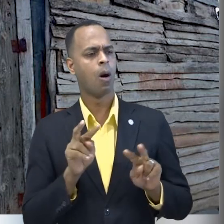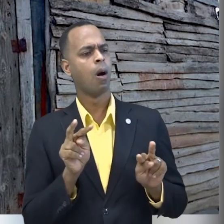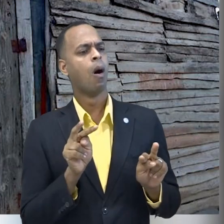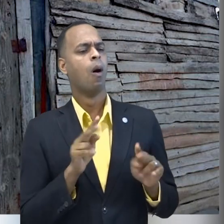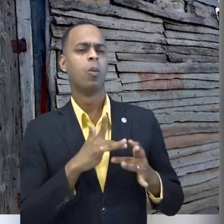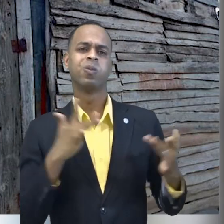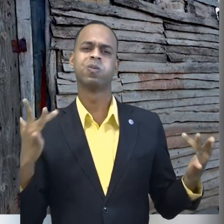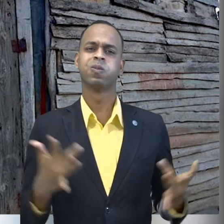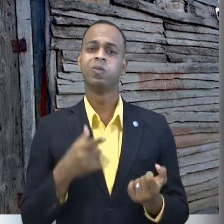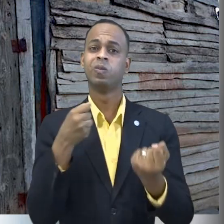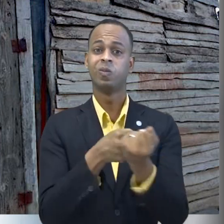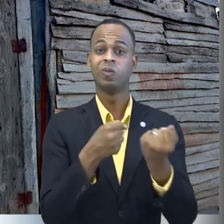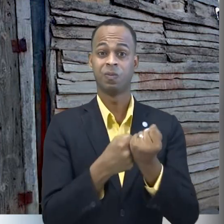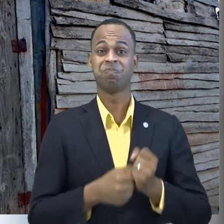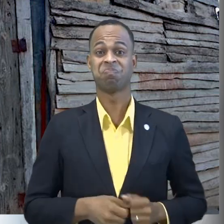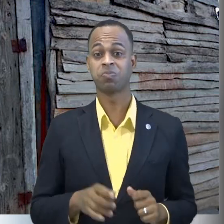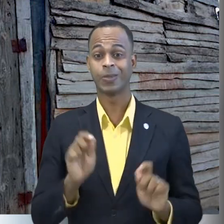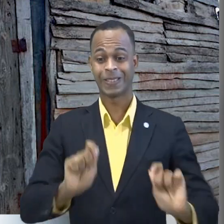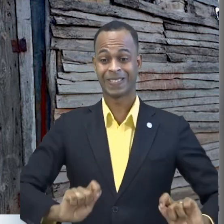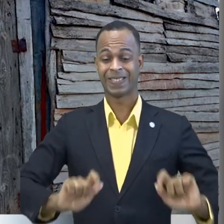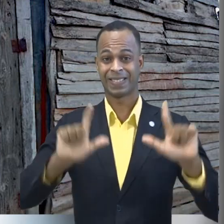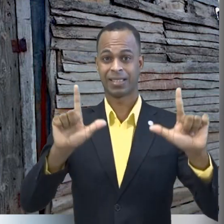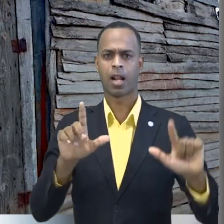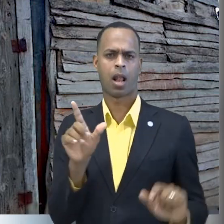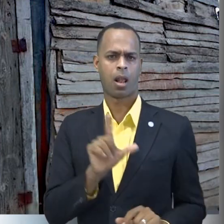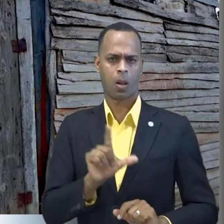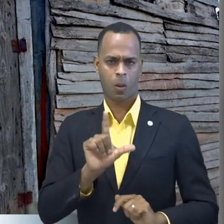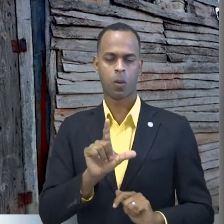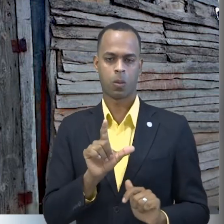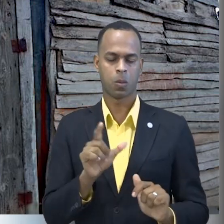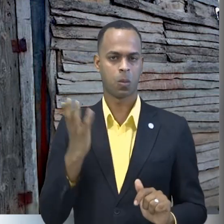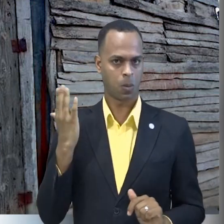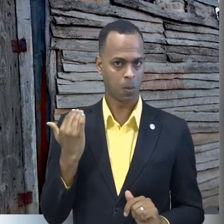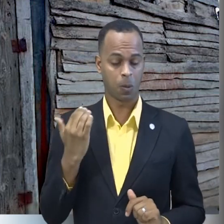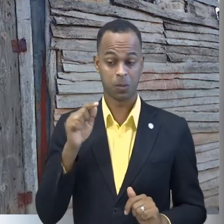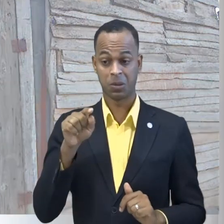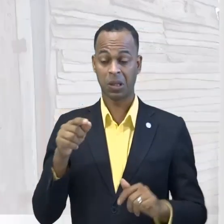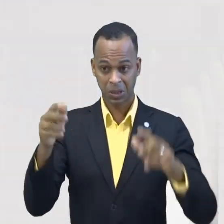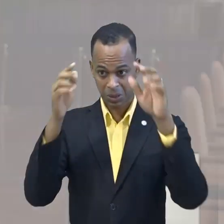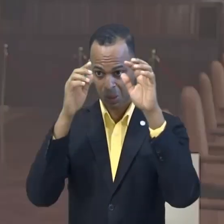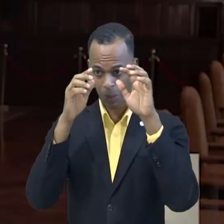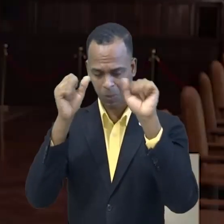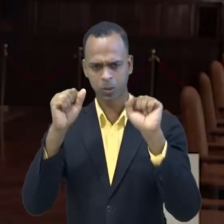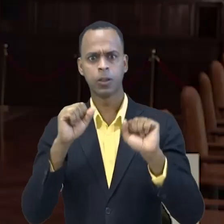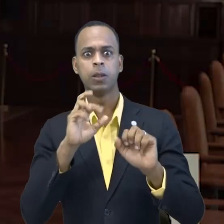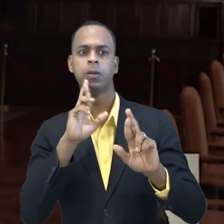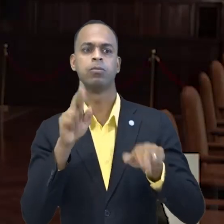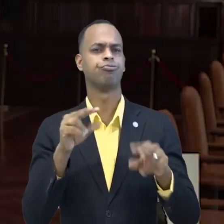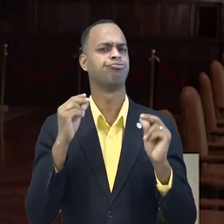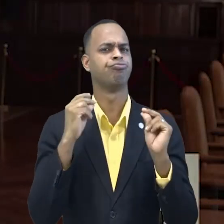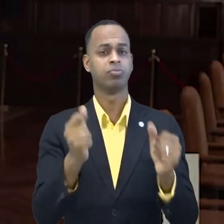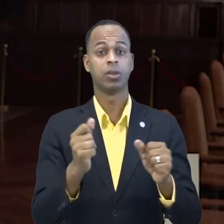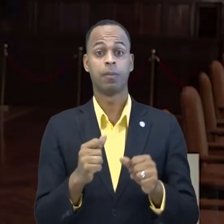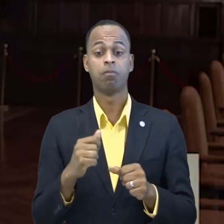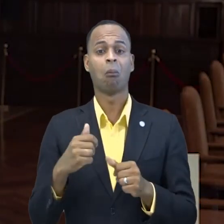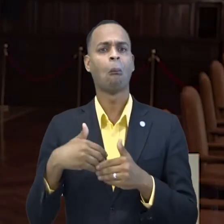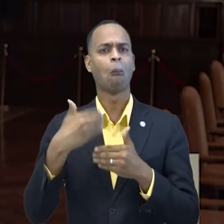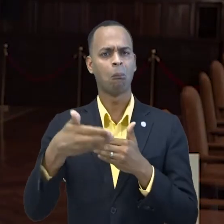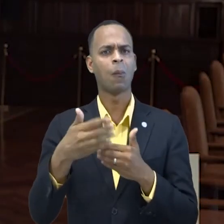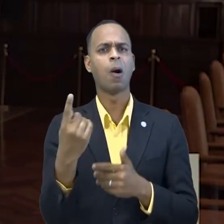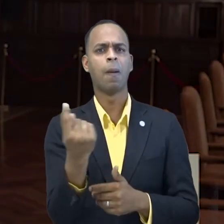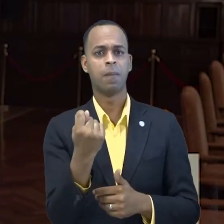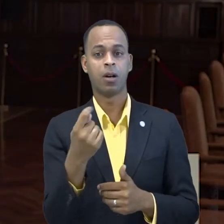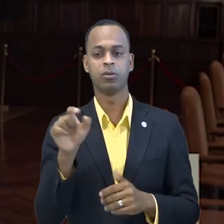también se han solidarizado con la niña. Desde que salió la publicación el lunes, la respuesta del jefe de estado no se hizo